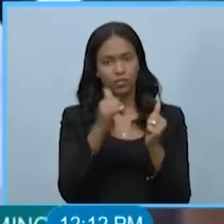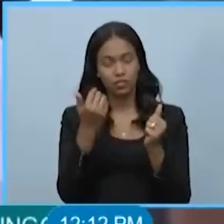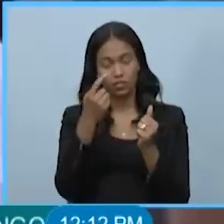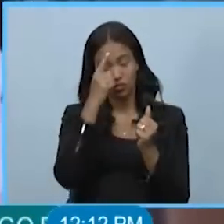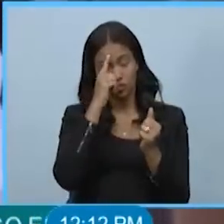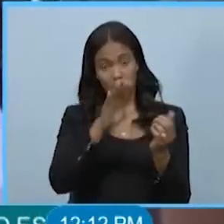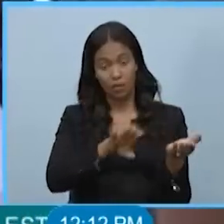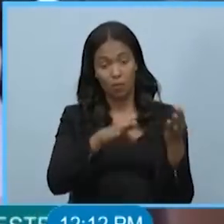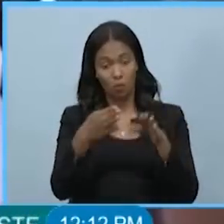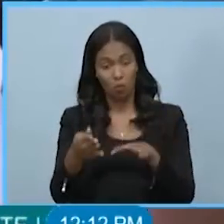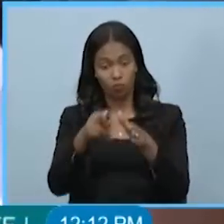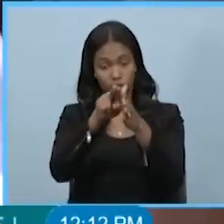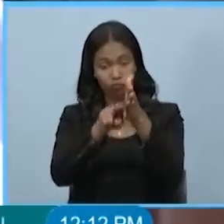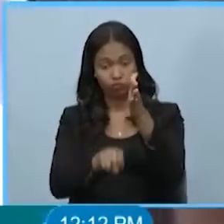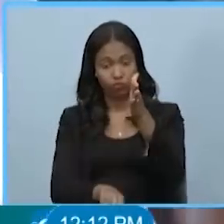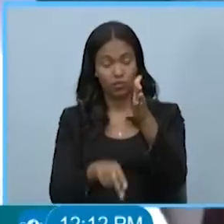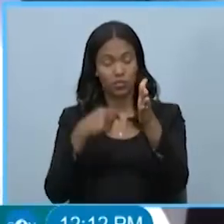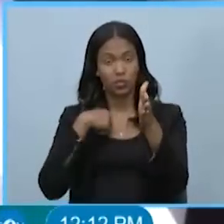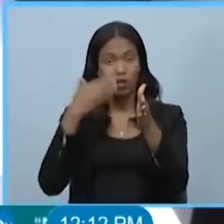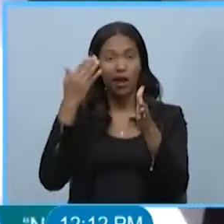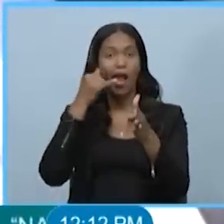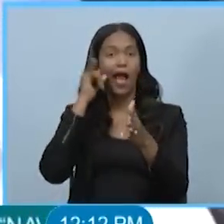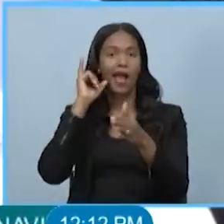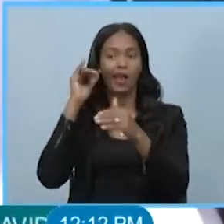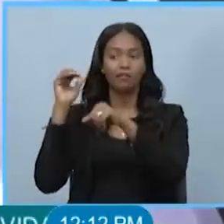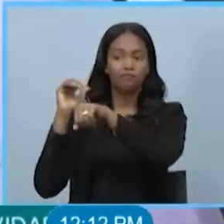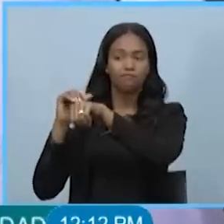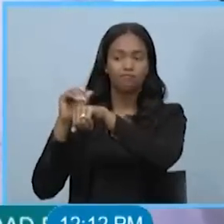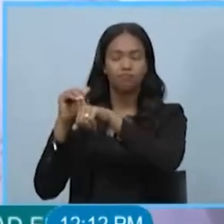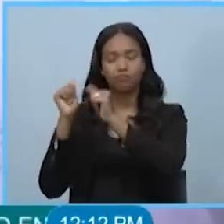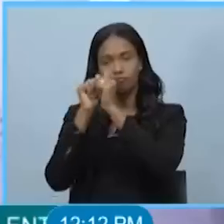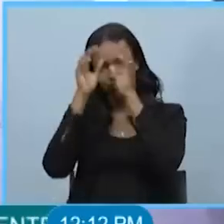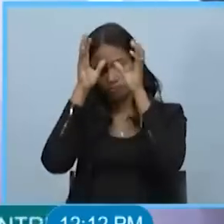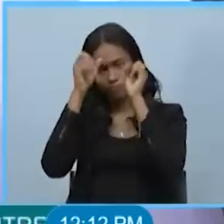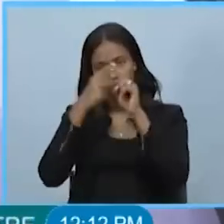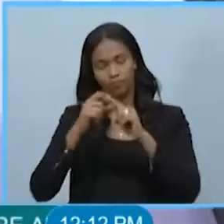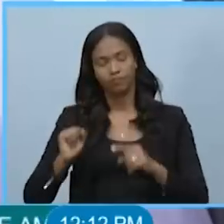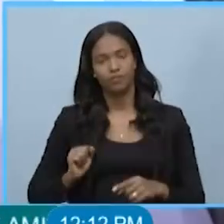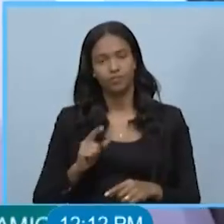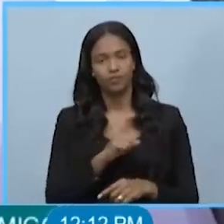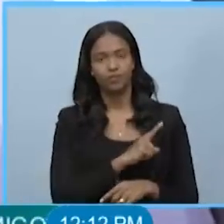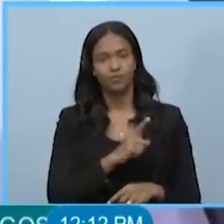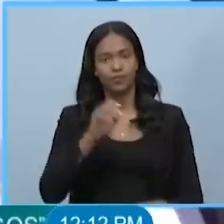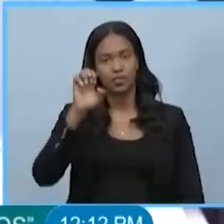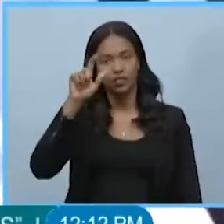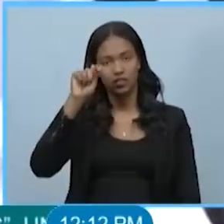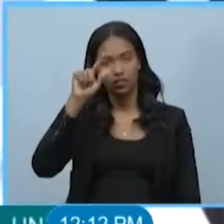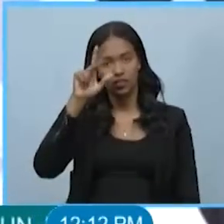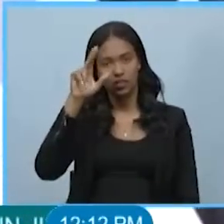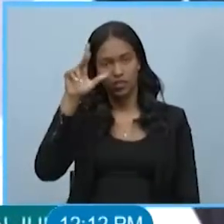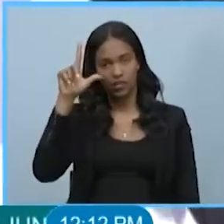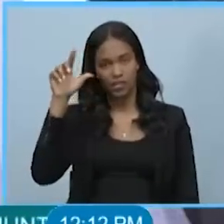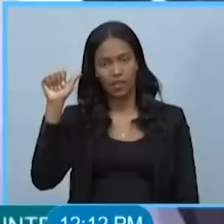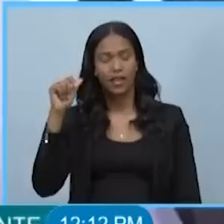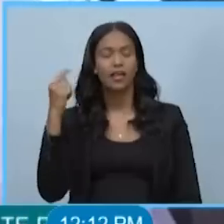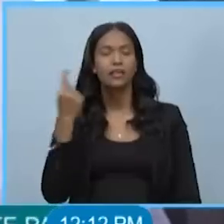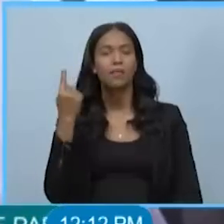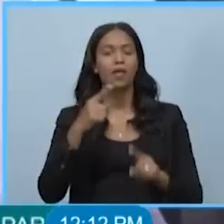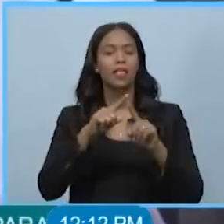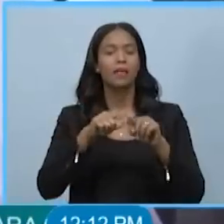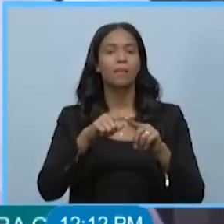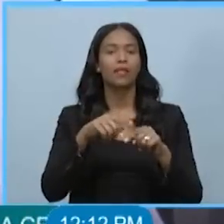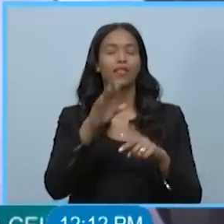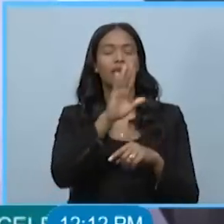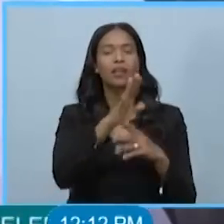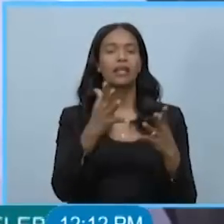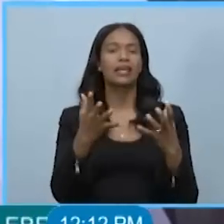me comuniqué ayer, tan pronto supe de su muerte, con el presidente del Senado, Eduardo Estrella, y todo depende siempre de la voluntad de los